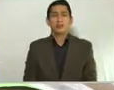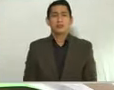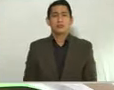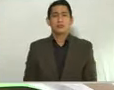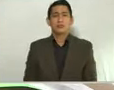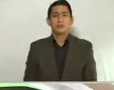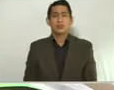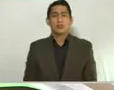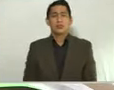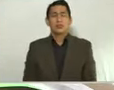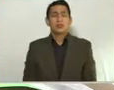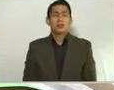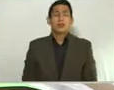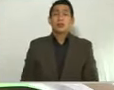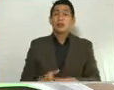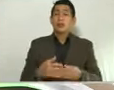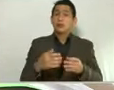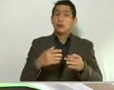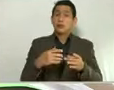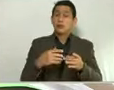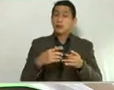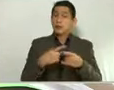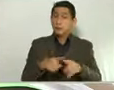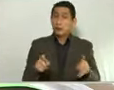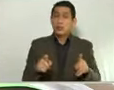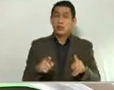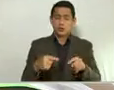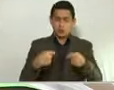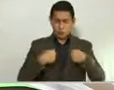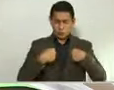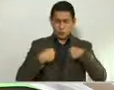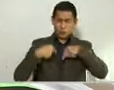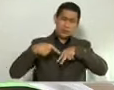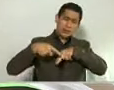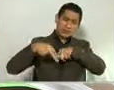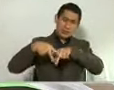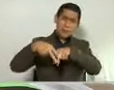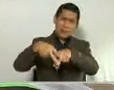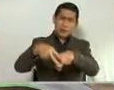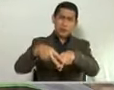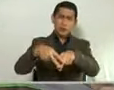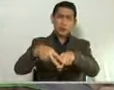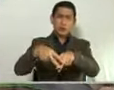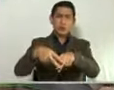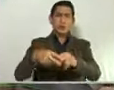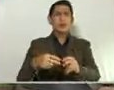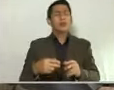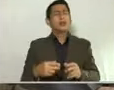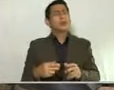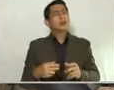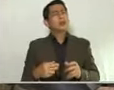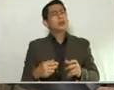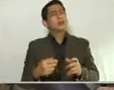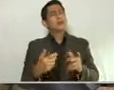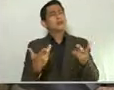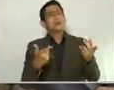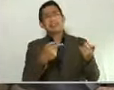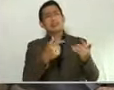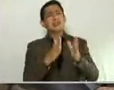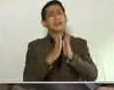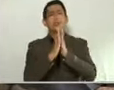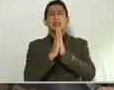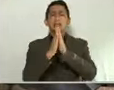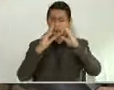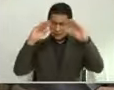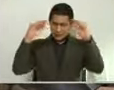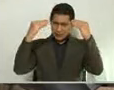y las personas que me están escuchando ahora, a donde camino me dicen, pónganos cámaras. No hay, en este momento,